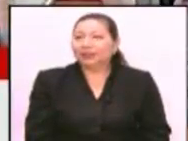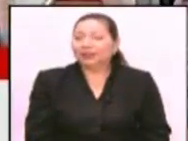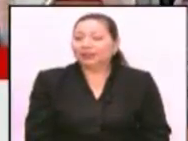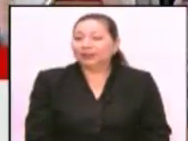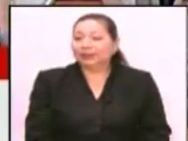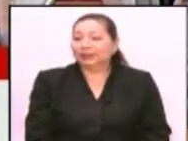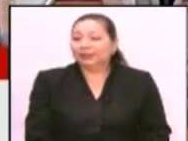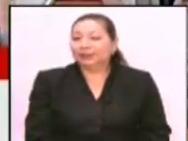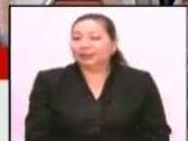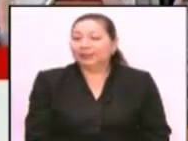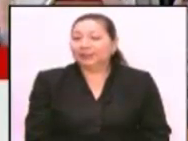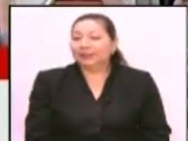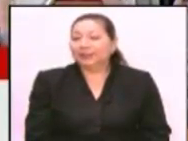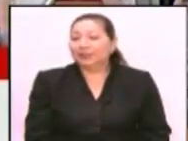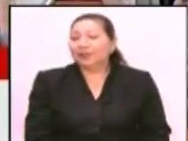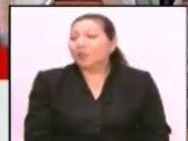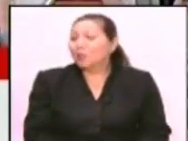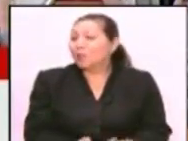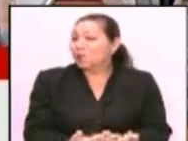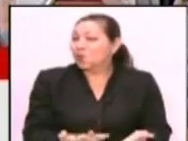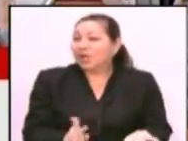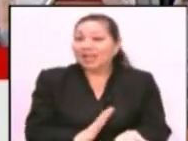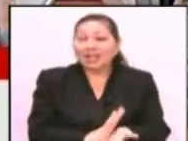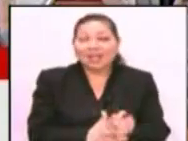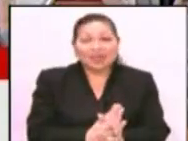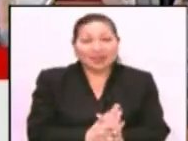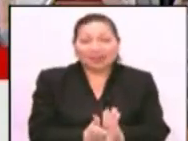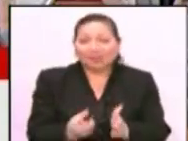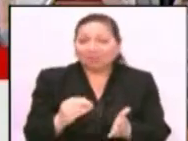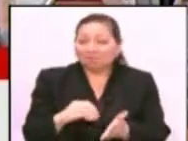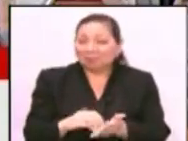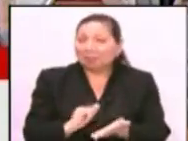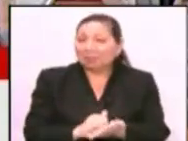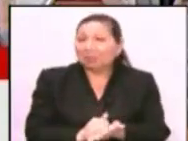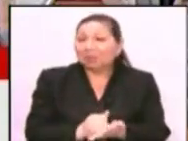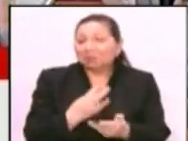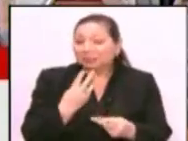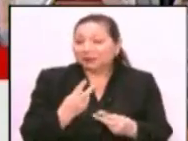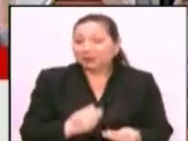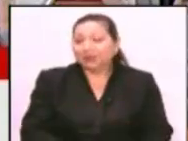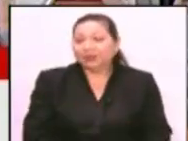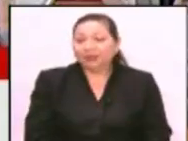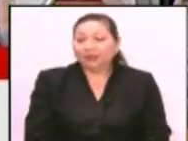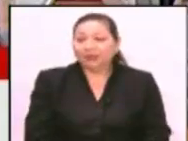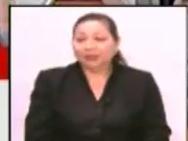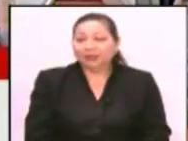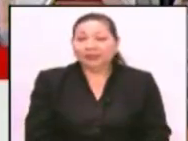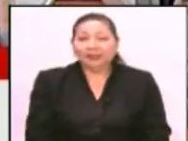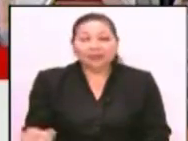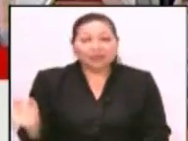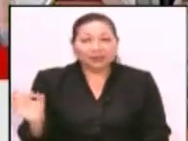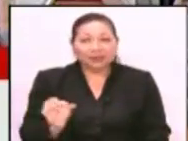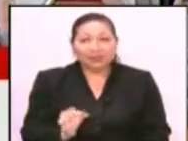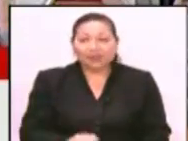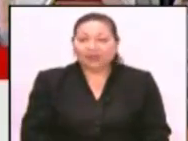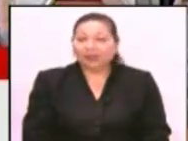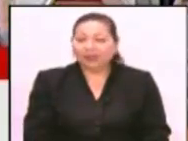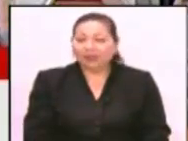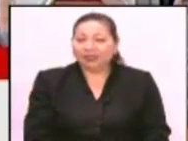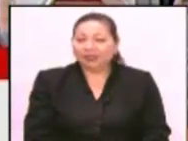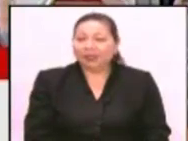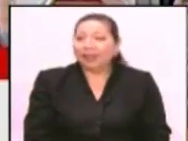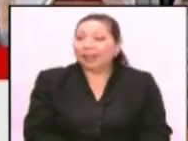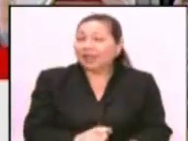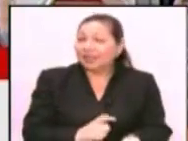caso, no hay nadie, ningún interno puede perder su día de visita, ninguno.